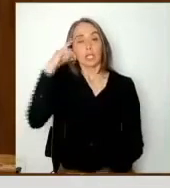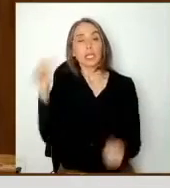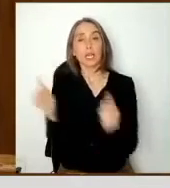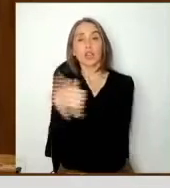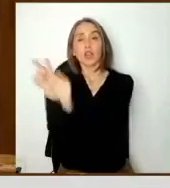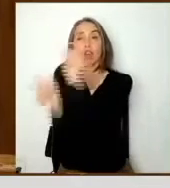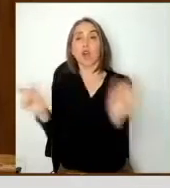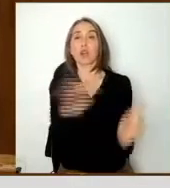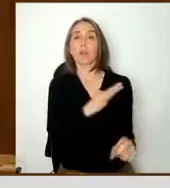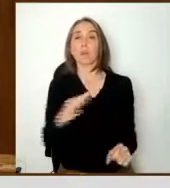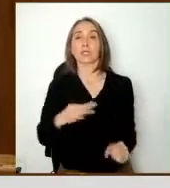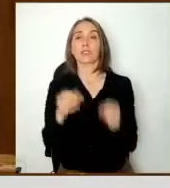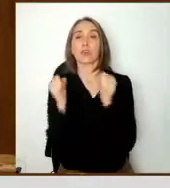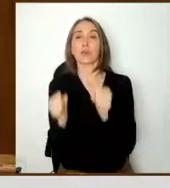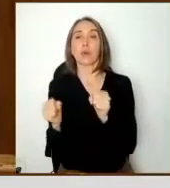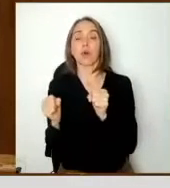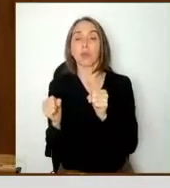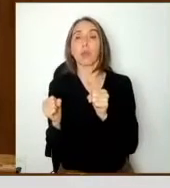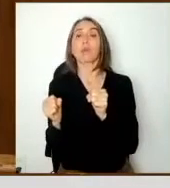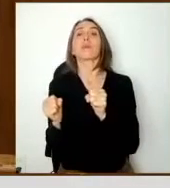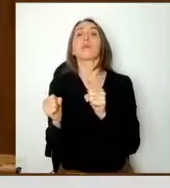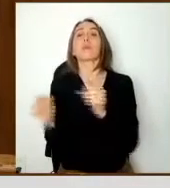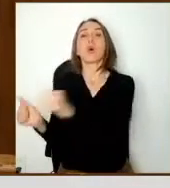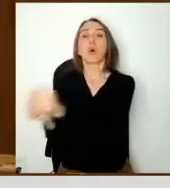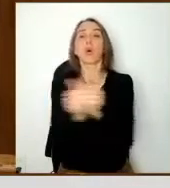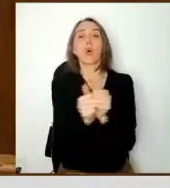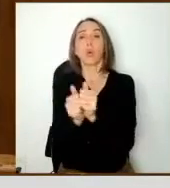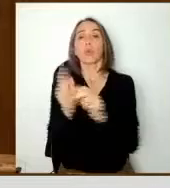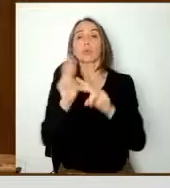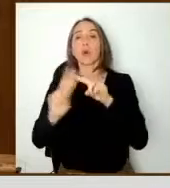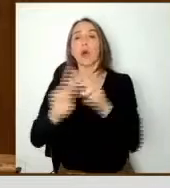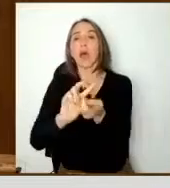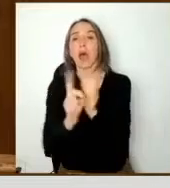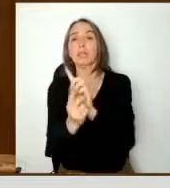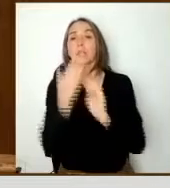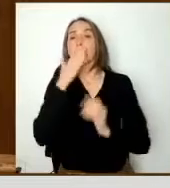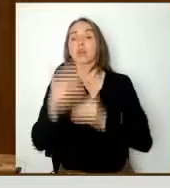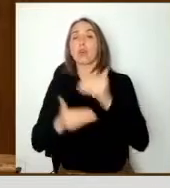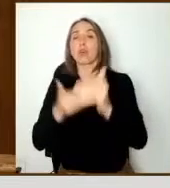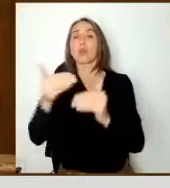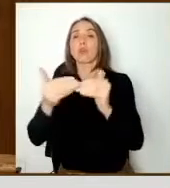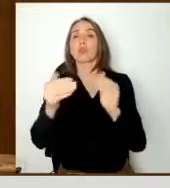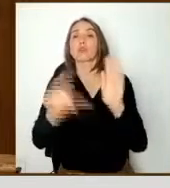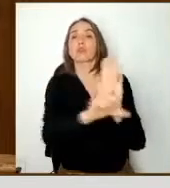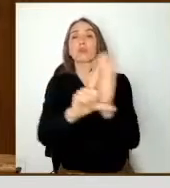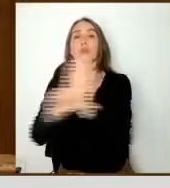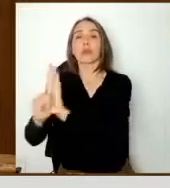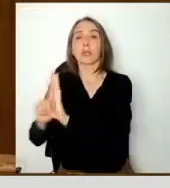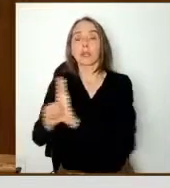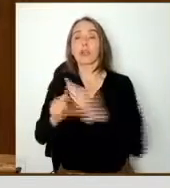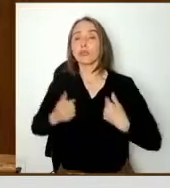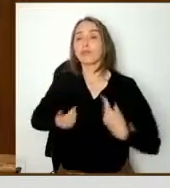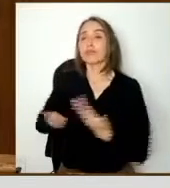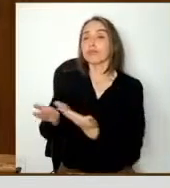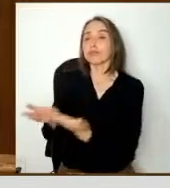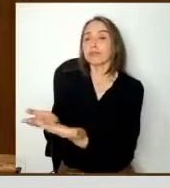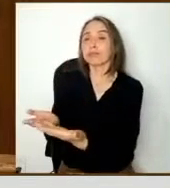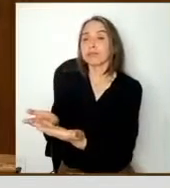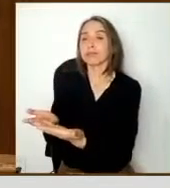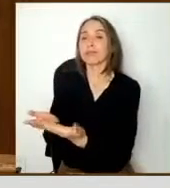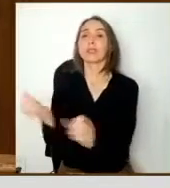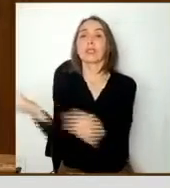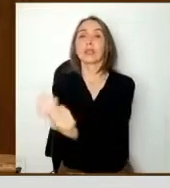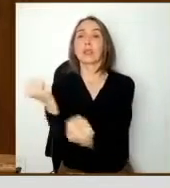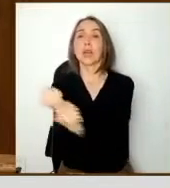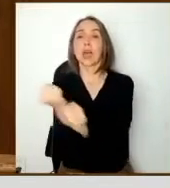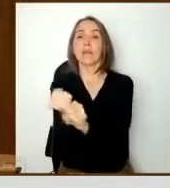podemos construir de conjunto un mejor proceso legislativo y nos ponemos a disposición del trabajo de este